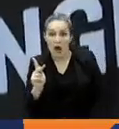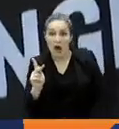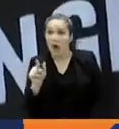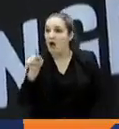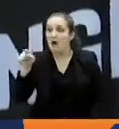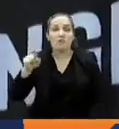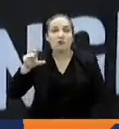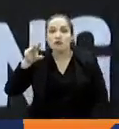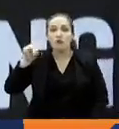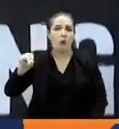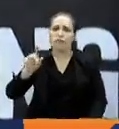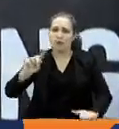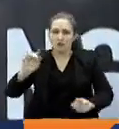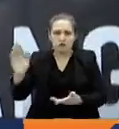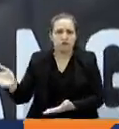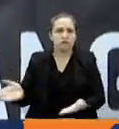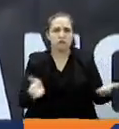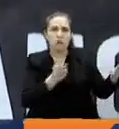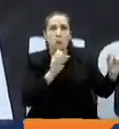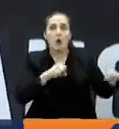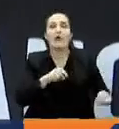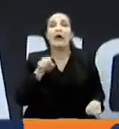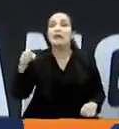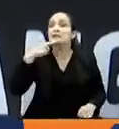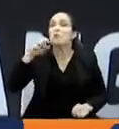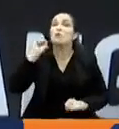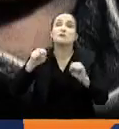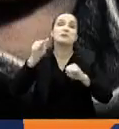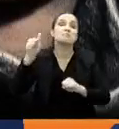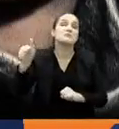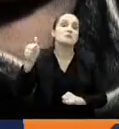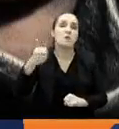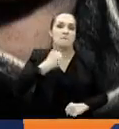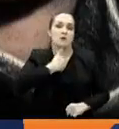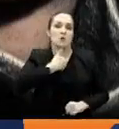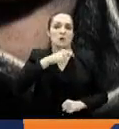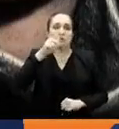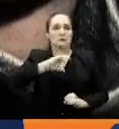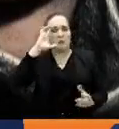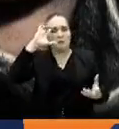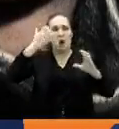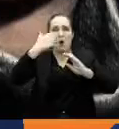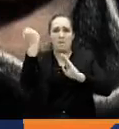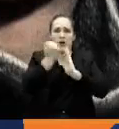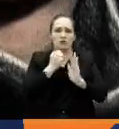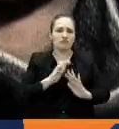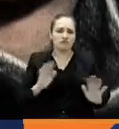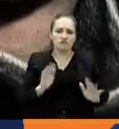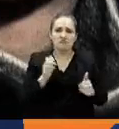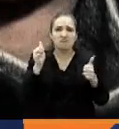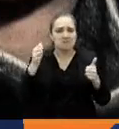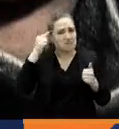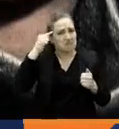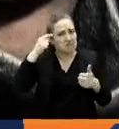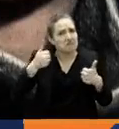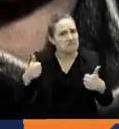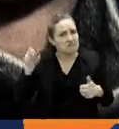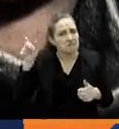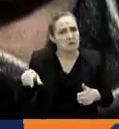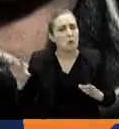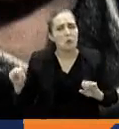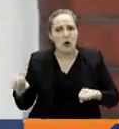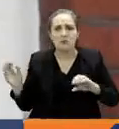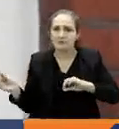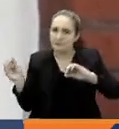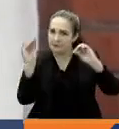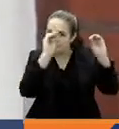bajo argumentos de riesgo de suicidio. El fallo a favor de Estados Unidos reposa en la garantía médica de la estabilidad mental de Assange y que el